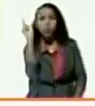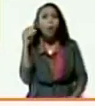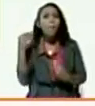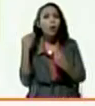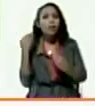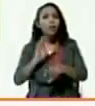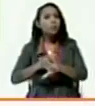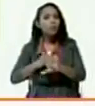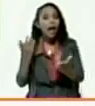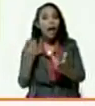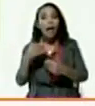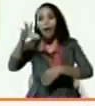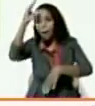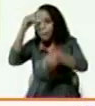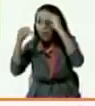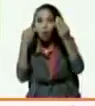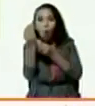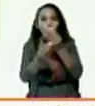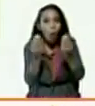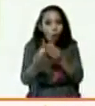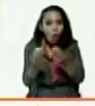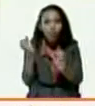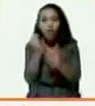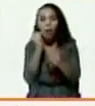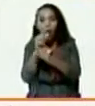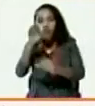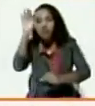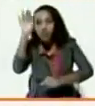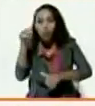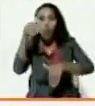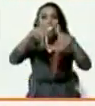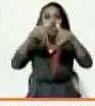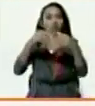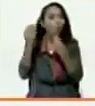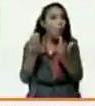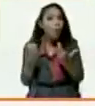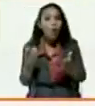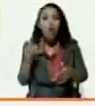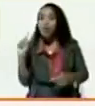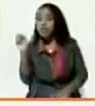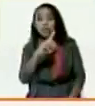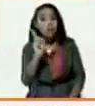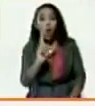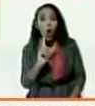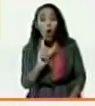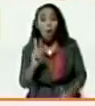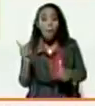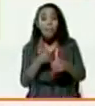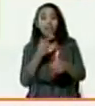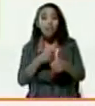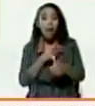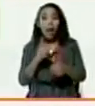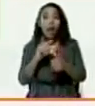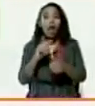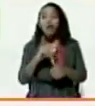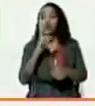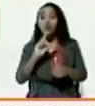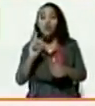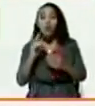aprendiendo el trabajo, la función. Si no está el principal, inmediatamente